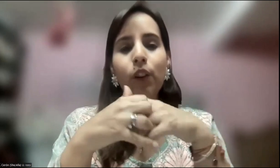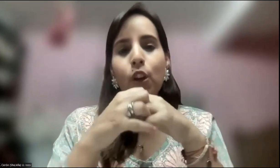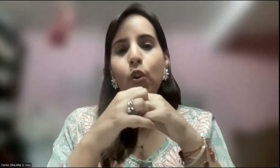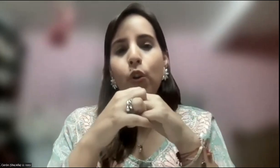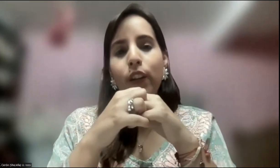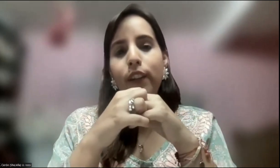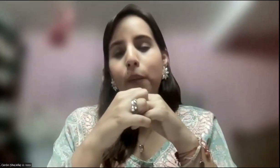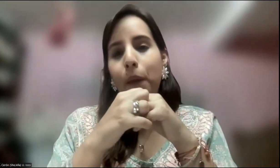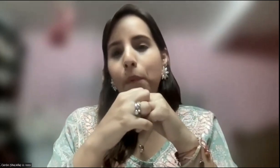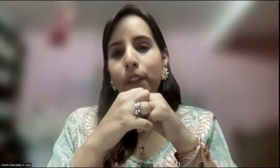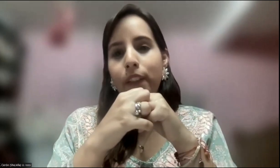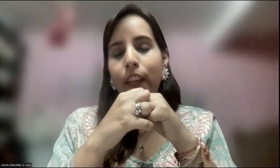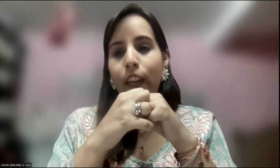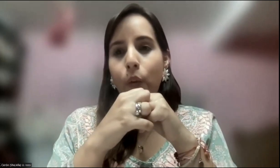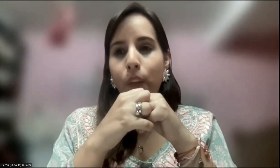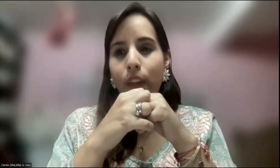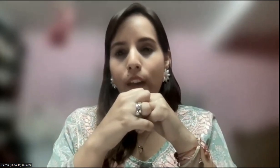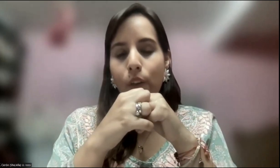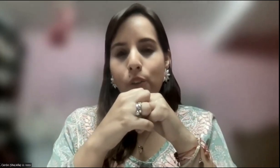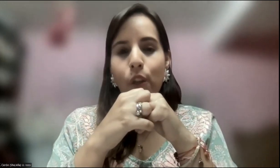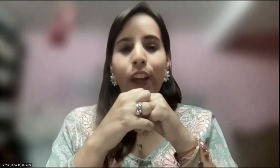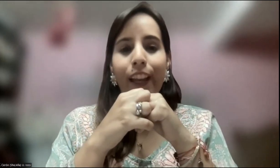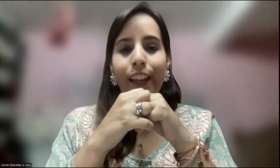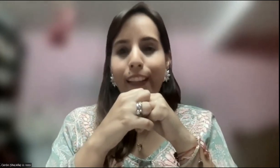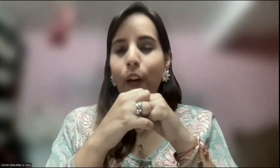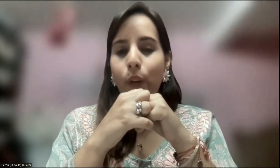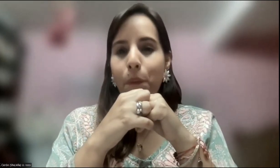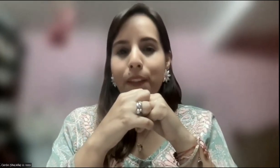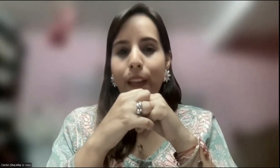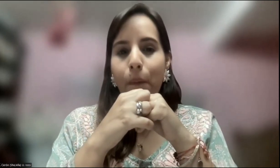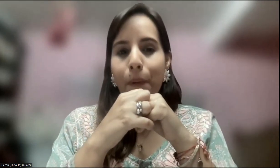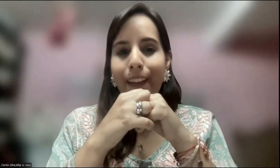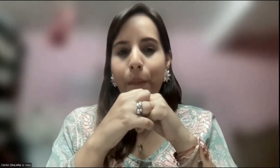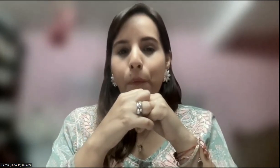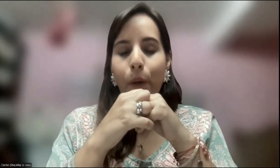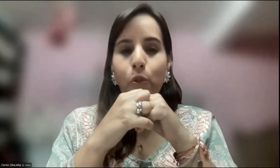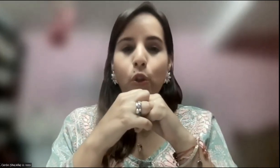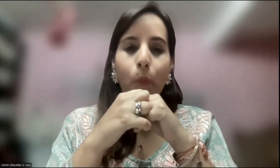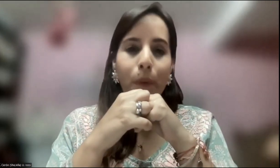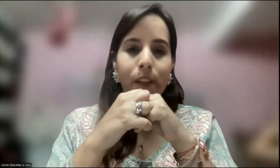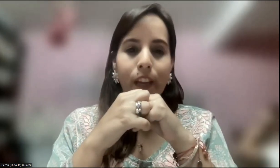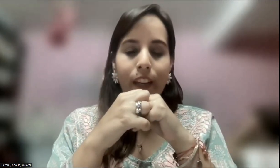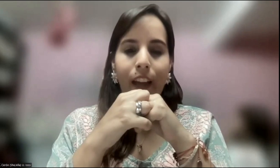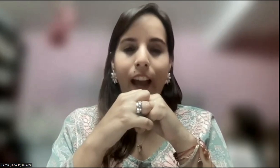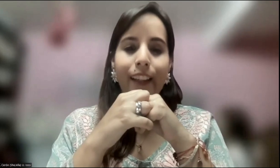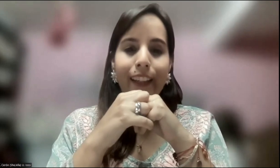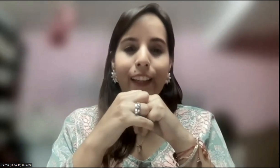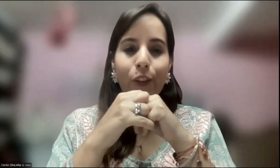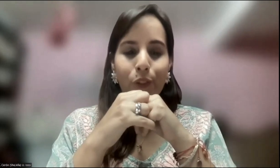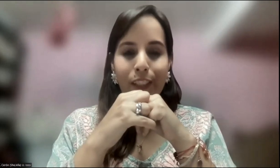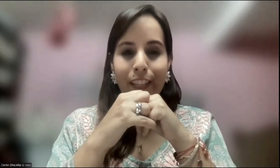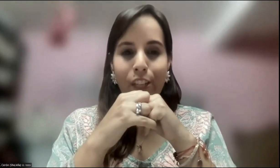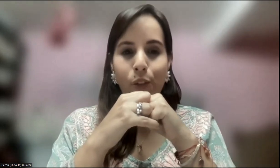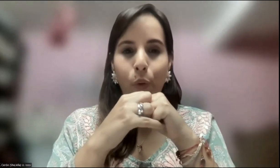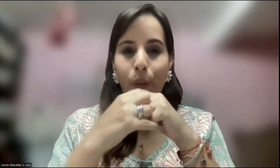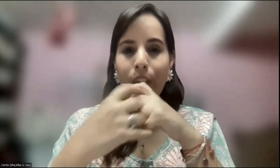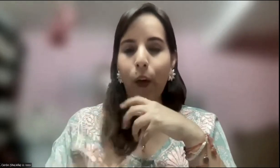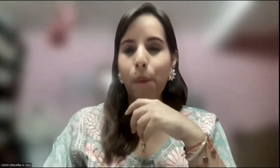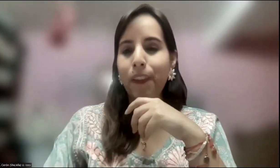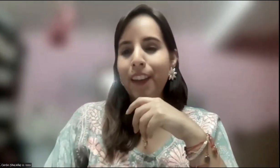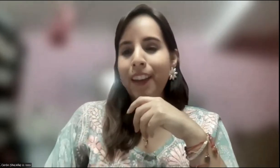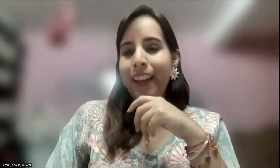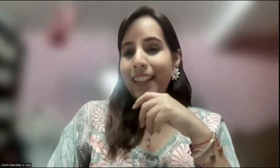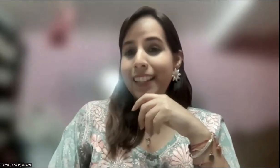tenido con el tema de política de cuidados el día de hoy invitada para que podamos conversar alrededor del derecho al